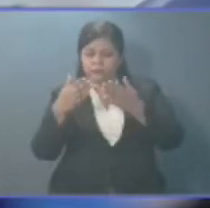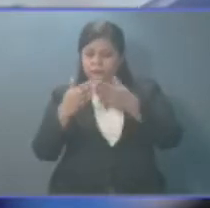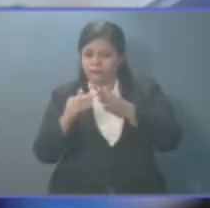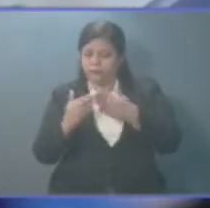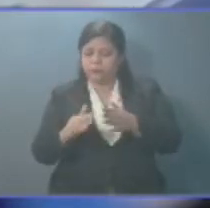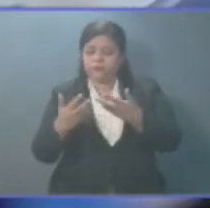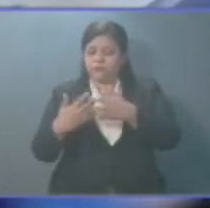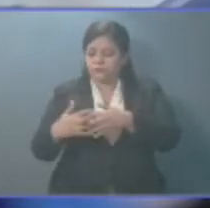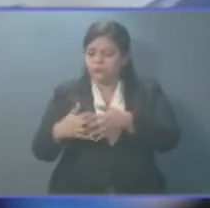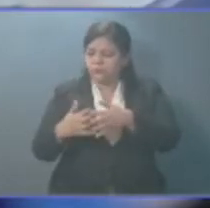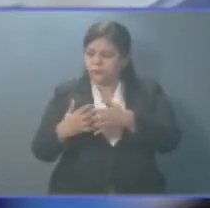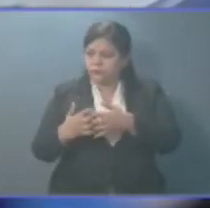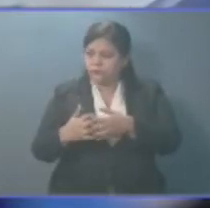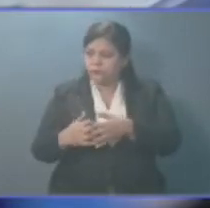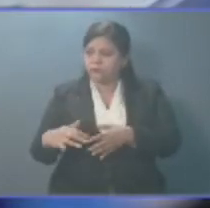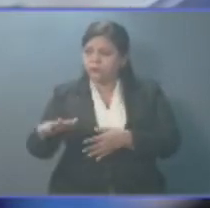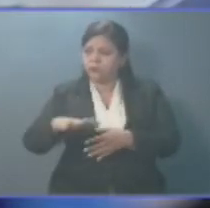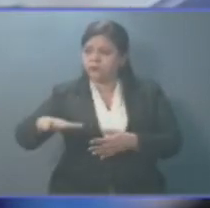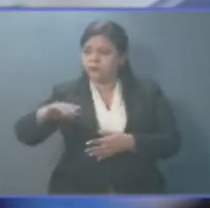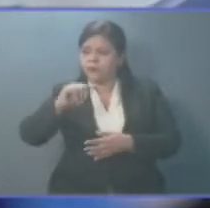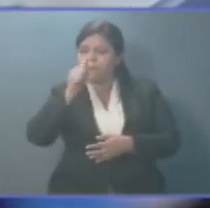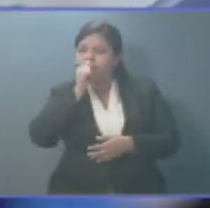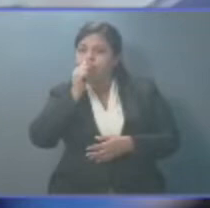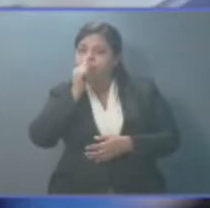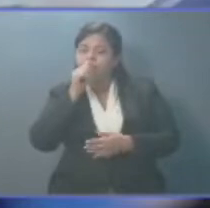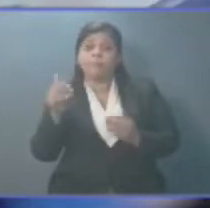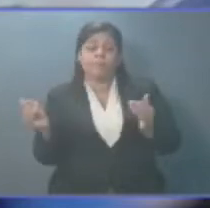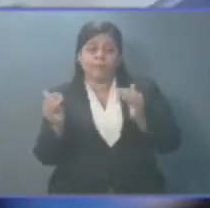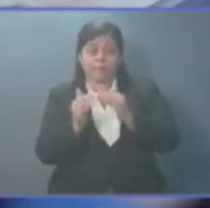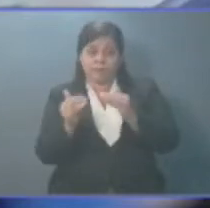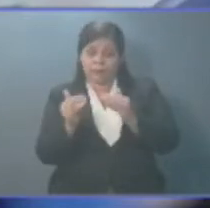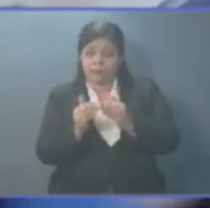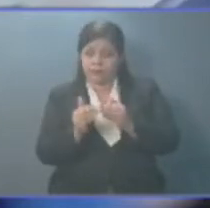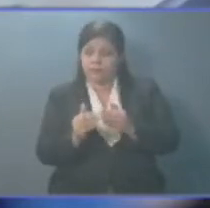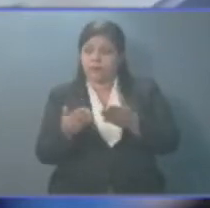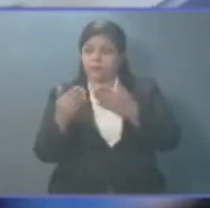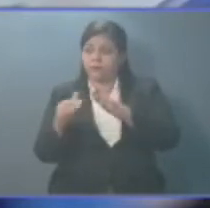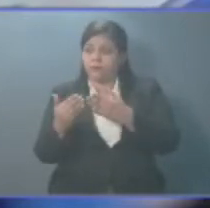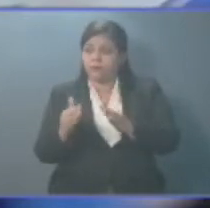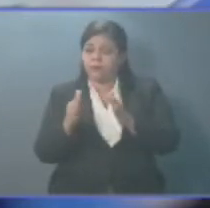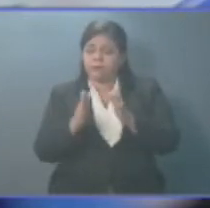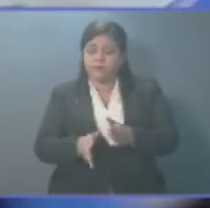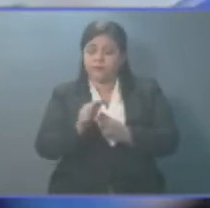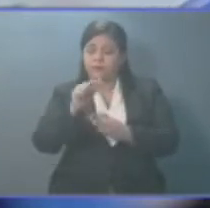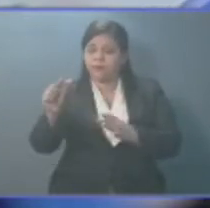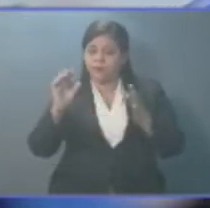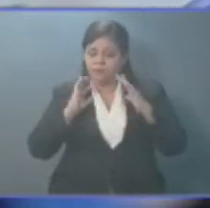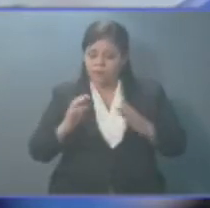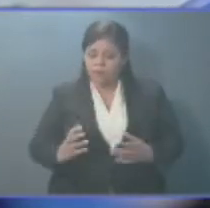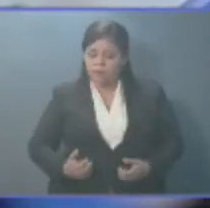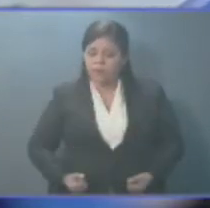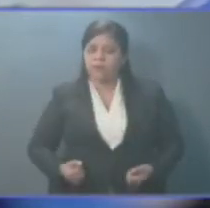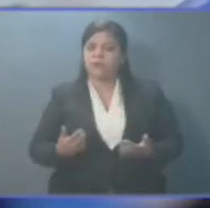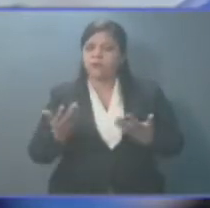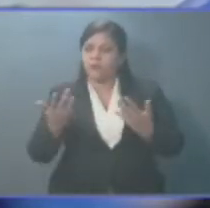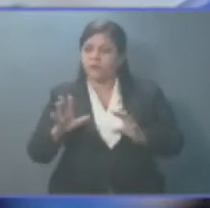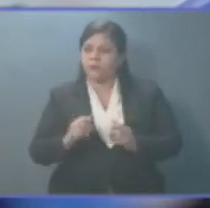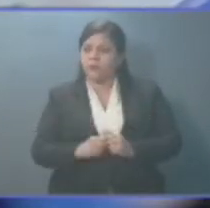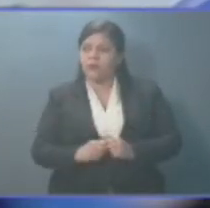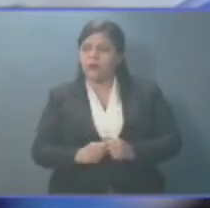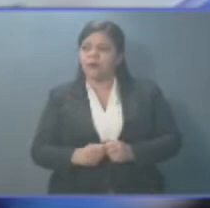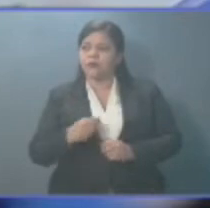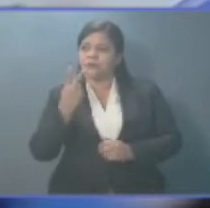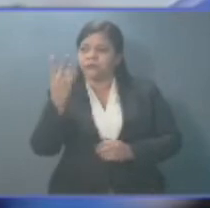distintas empresas del sector privado, así como de distintas instituciones del gobierno, del sector